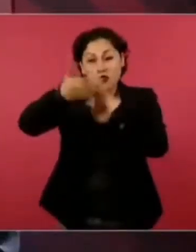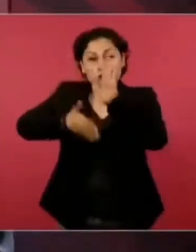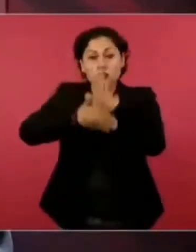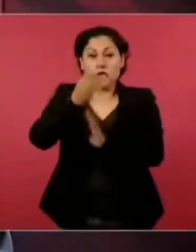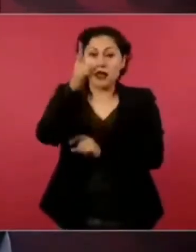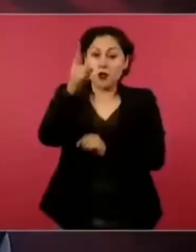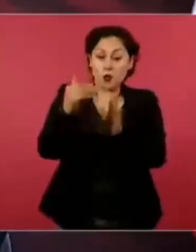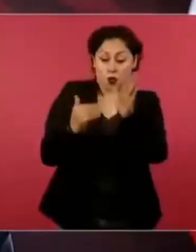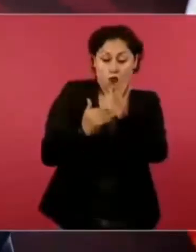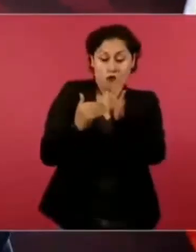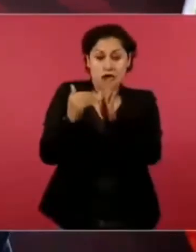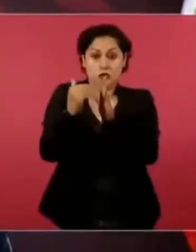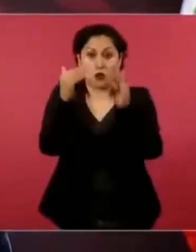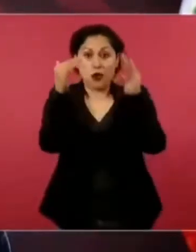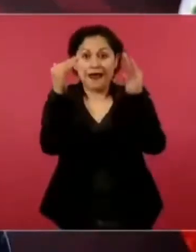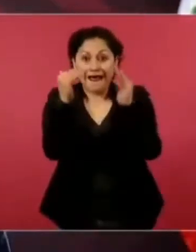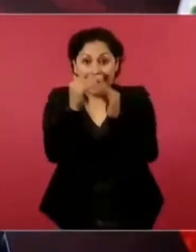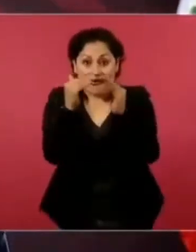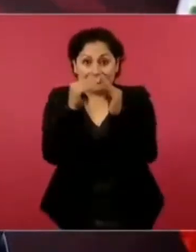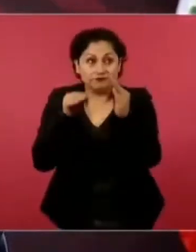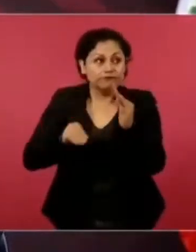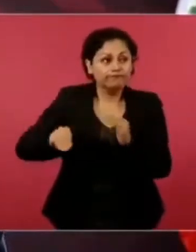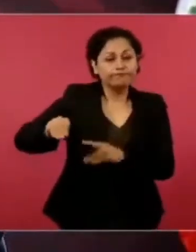Imagínense, no solo el beneficio para